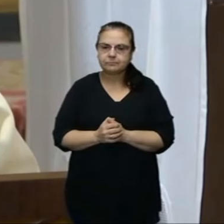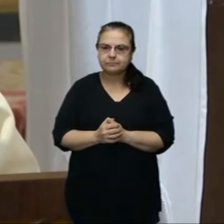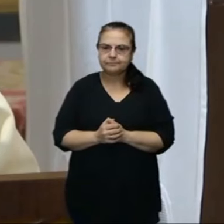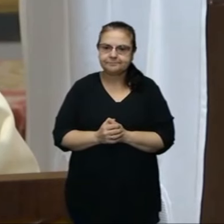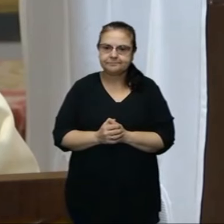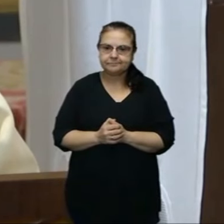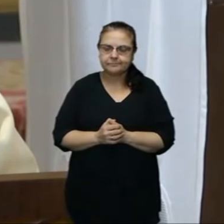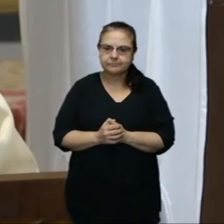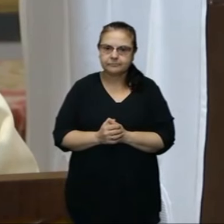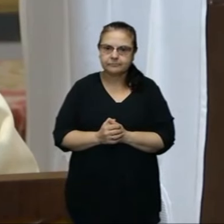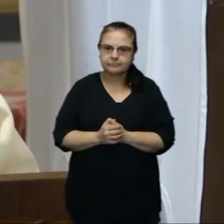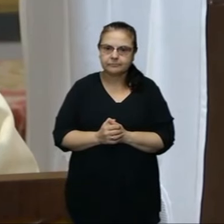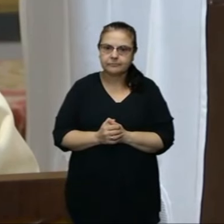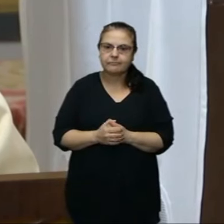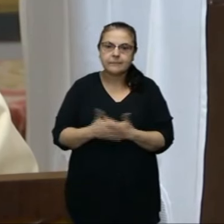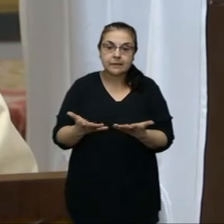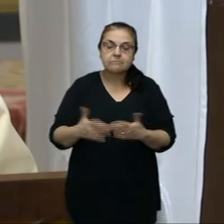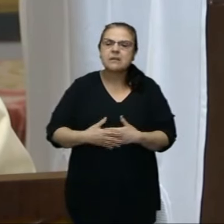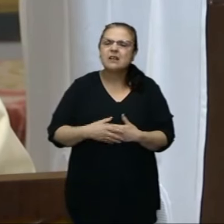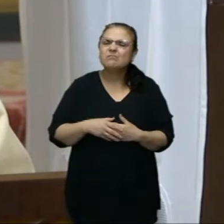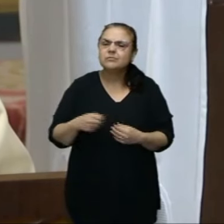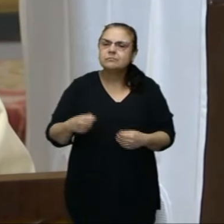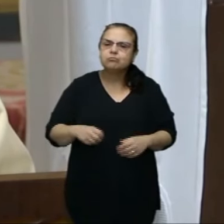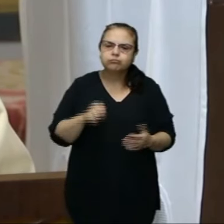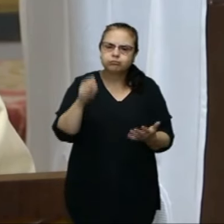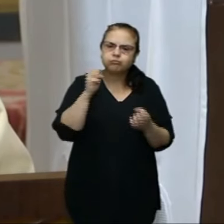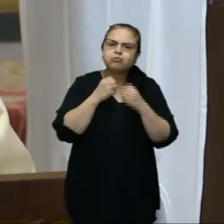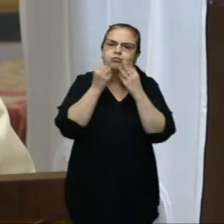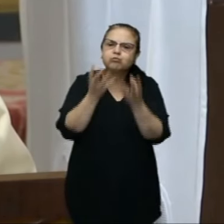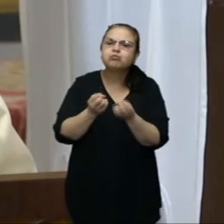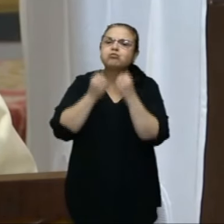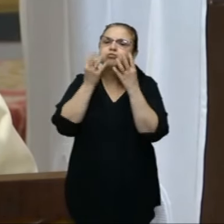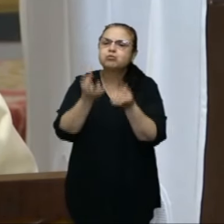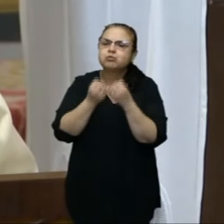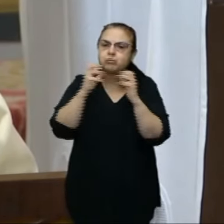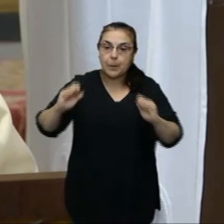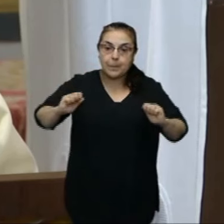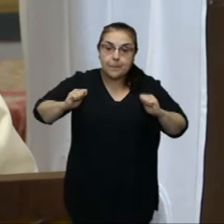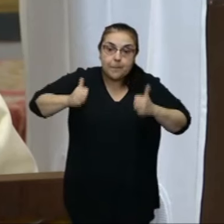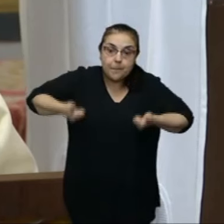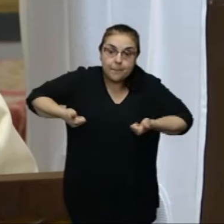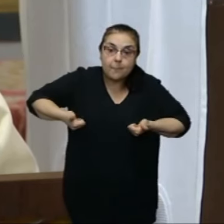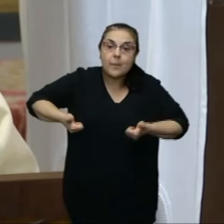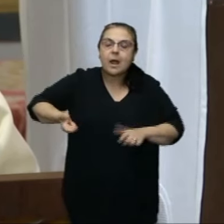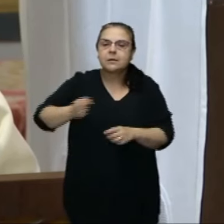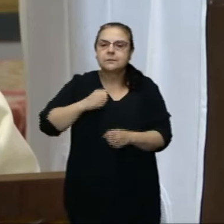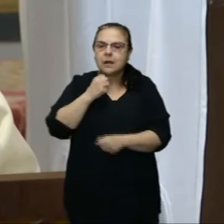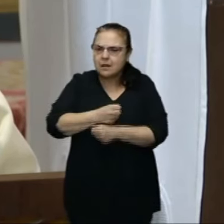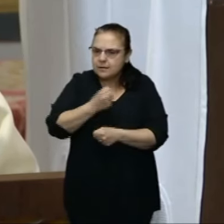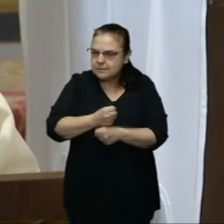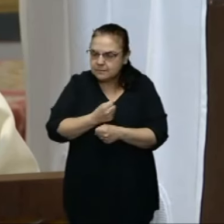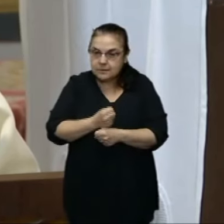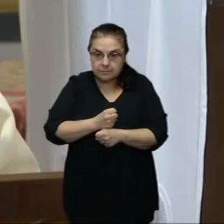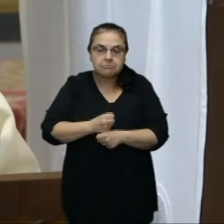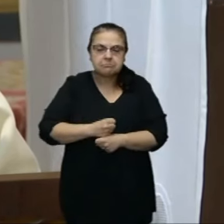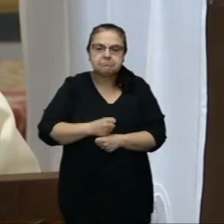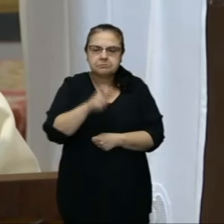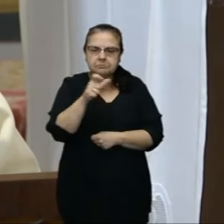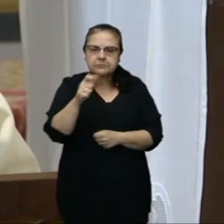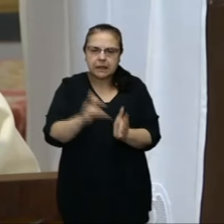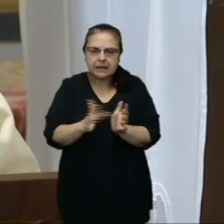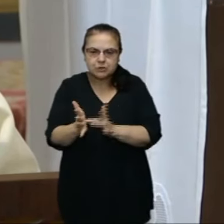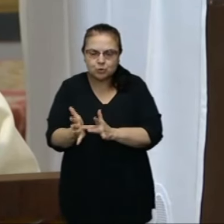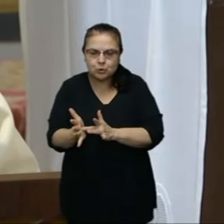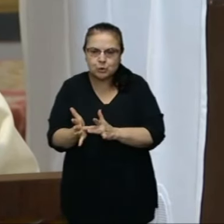cuando se dispone a narrar el comienzo del ministerio de Jesús, cita un